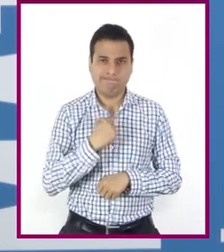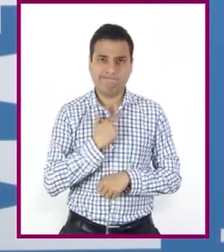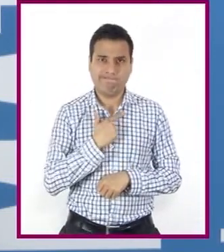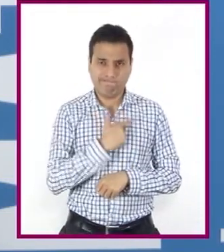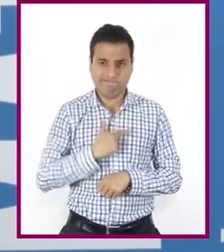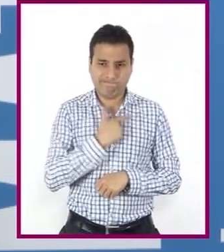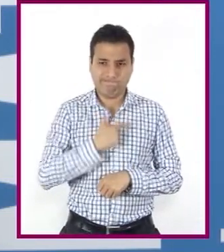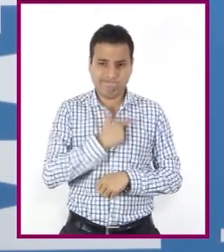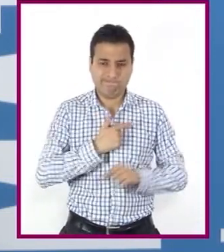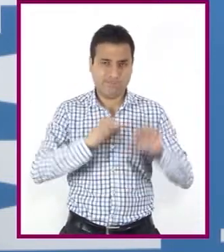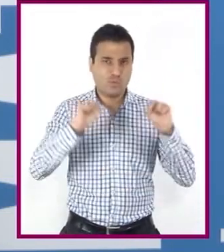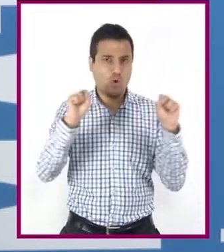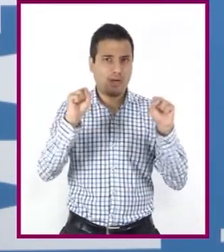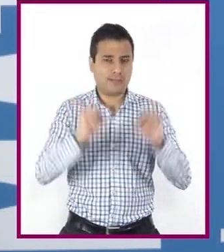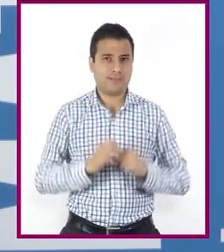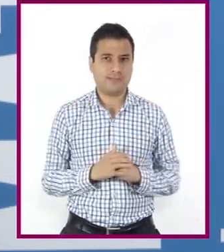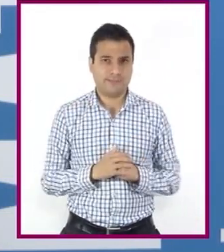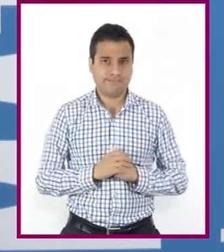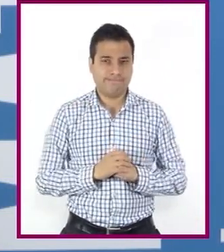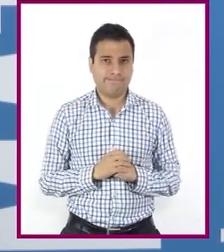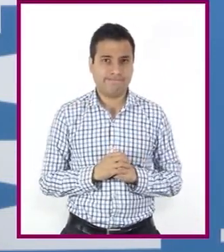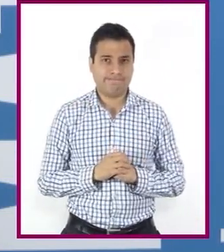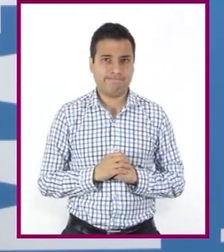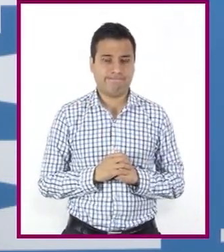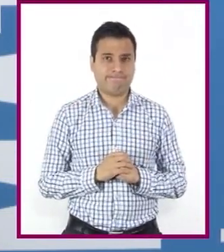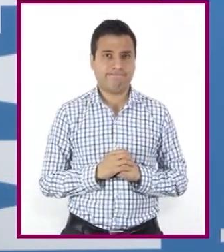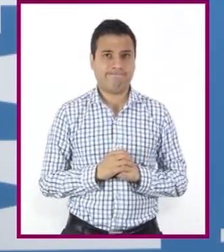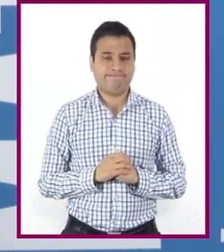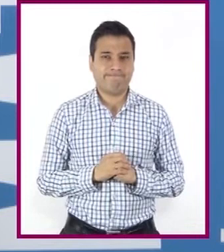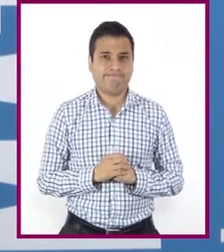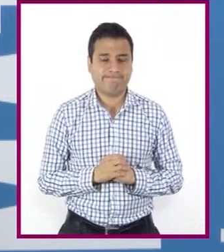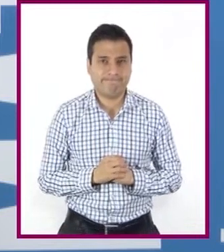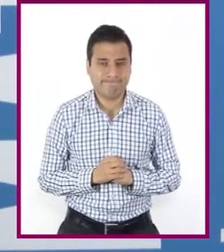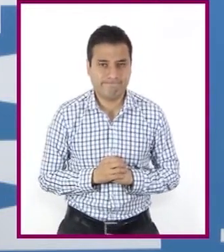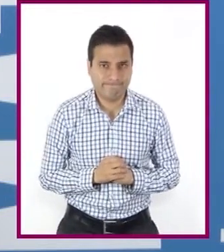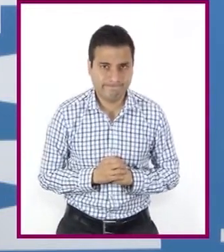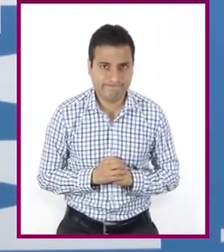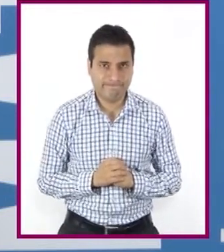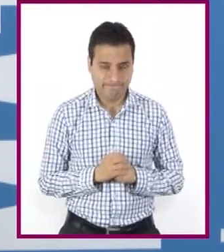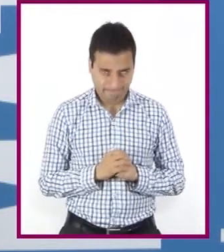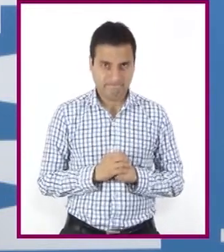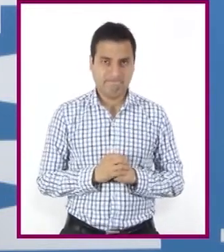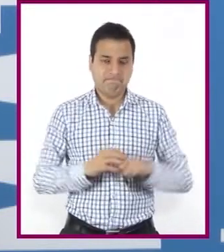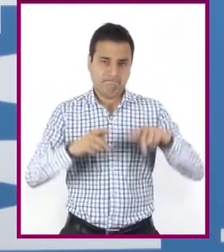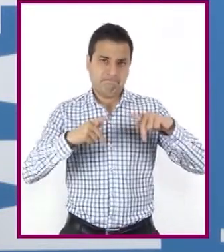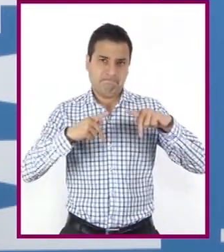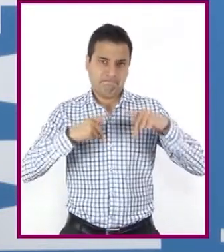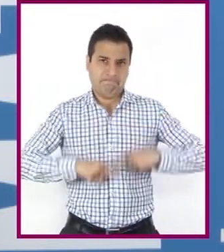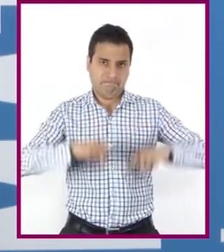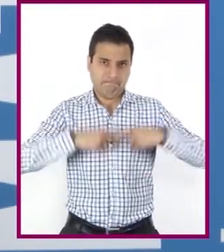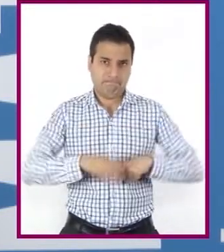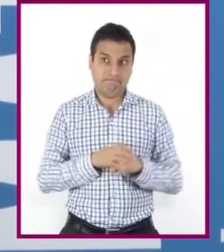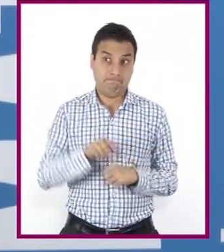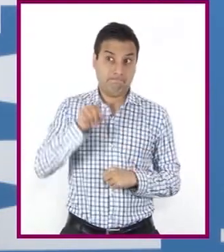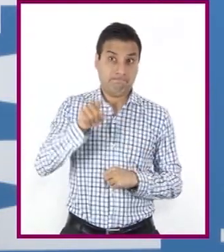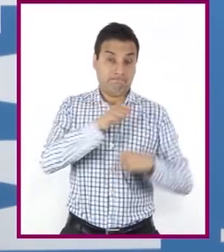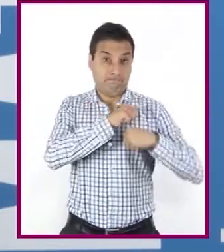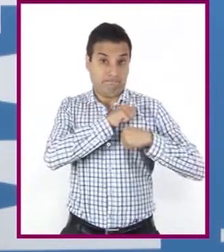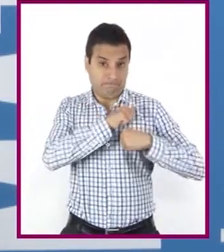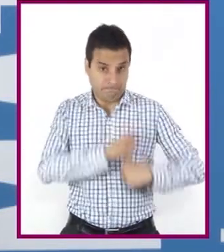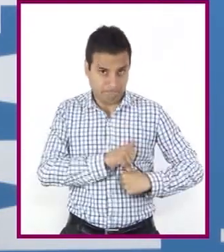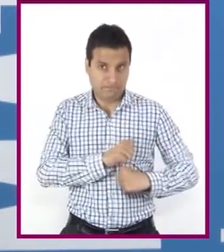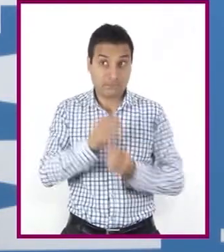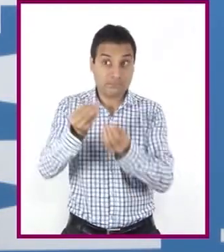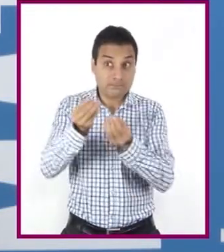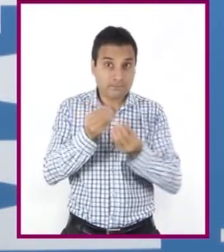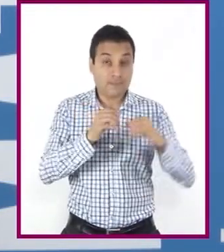en la pista que estaba alrededor del terreno. Al investigar con el responsable del lugar, me enseñó un plano del deportivo y me